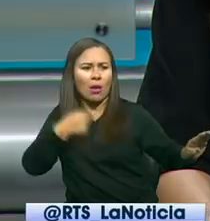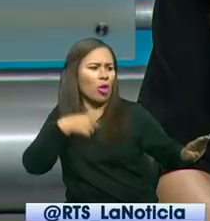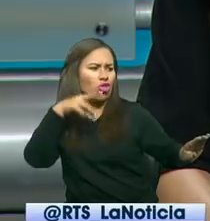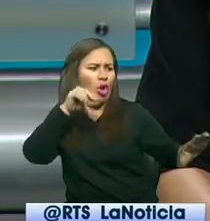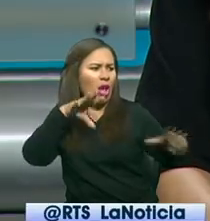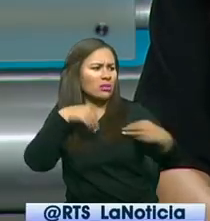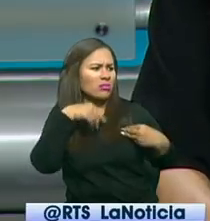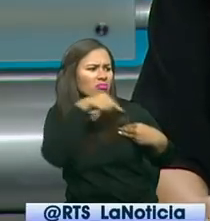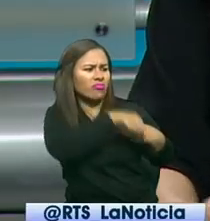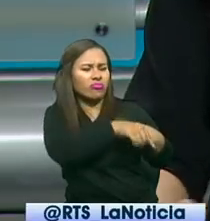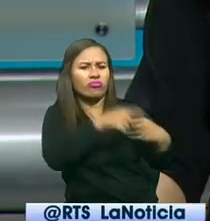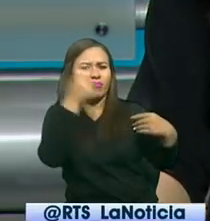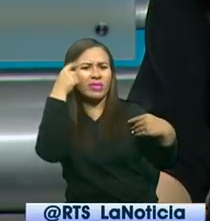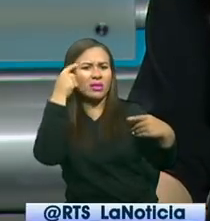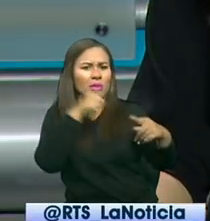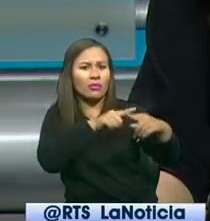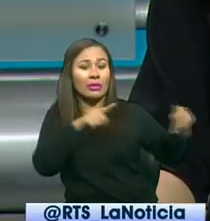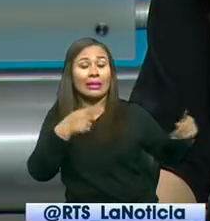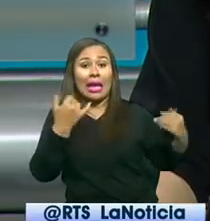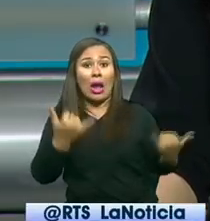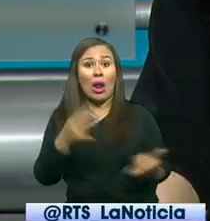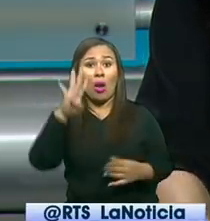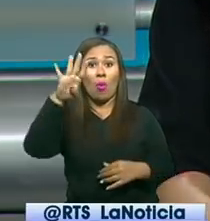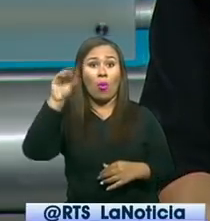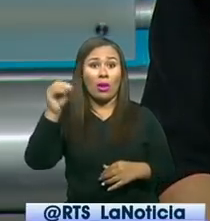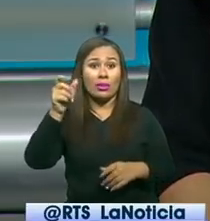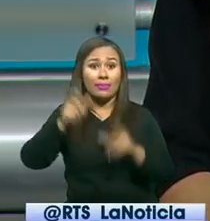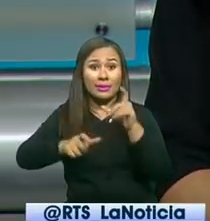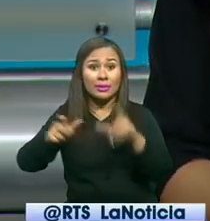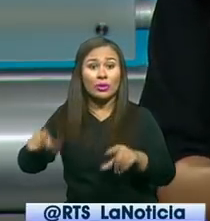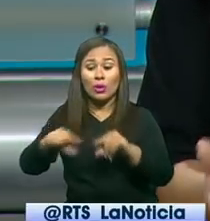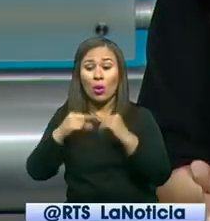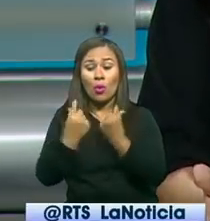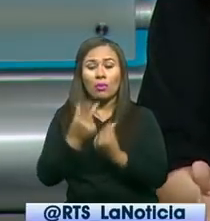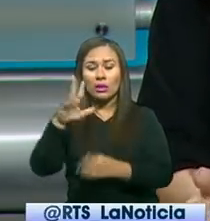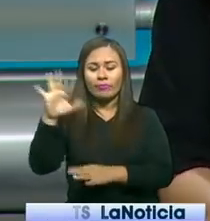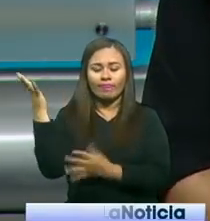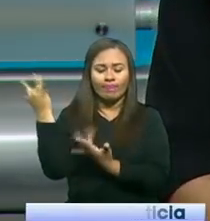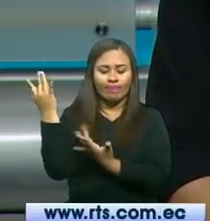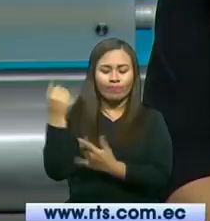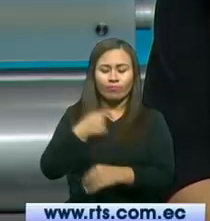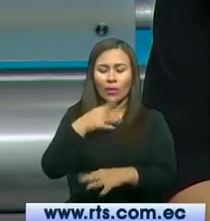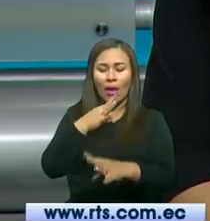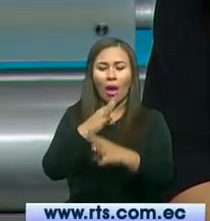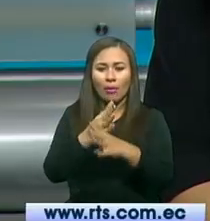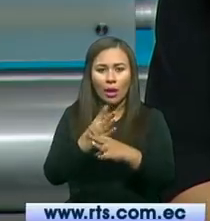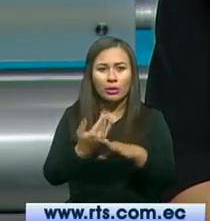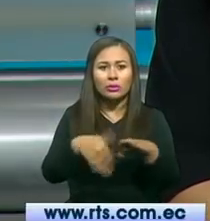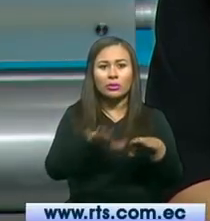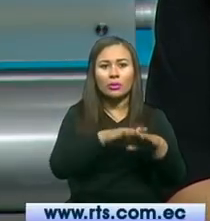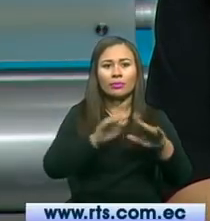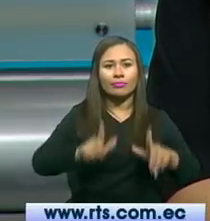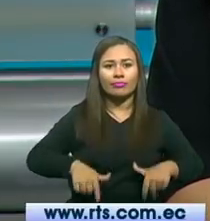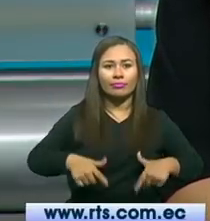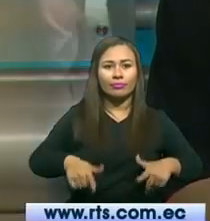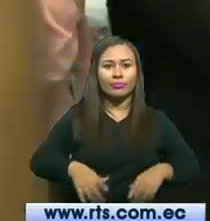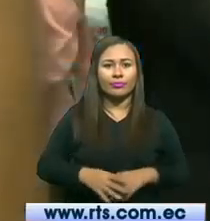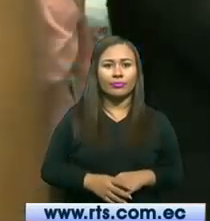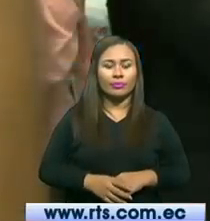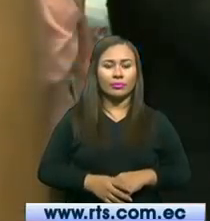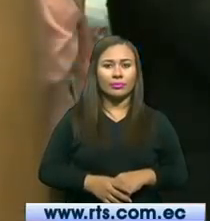internas. Al menos 40 legisladores oficialistas analizan un pronunciamiento a favor del presidente Lenín Moreno.